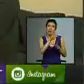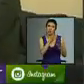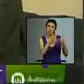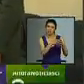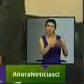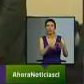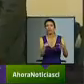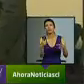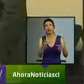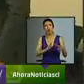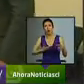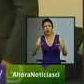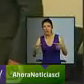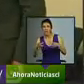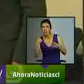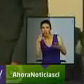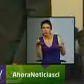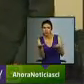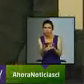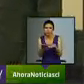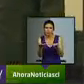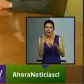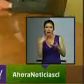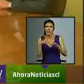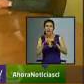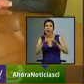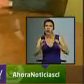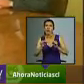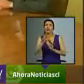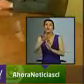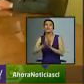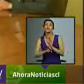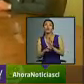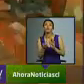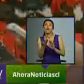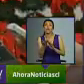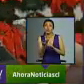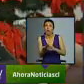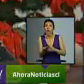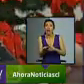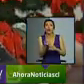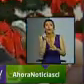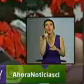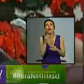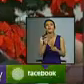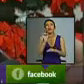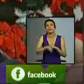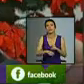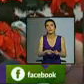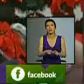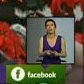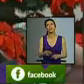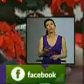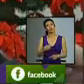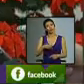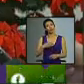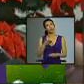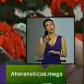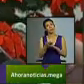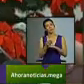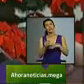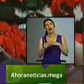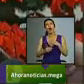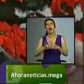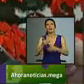de ponerse de acuerdo sobre qué proyectos verán la luz en lo que queda de la actual administración. Nosotros estamos pidiendo avanzar en lo que